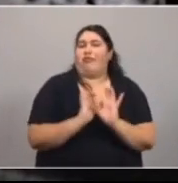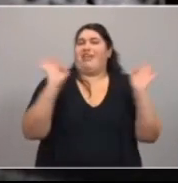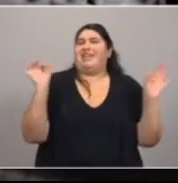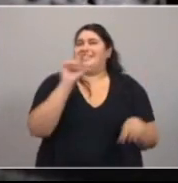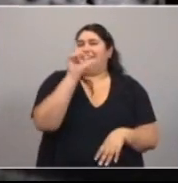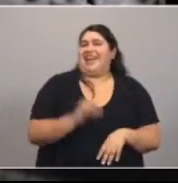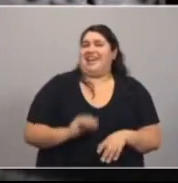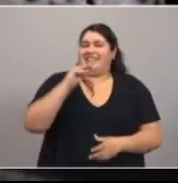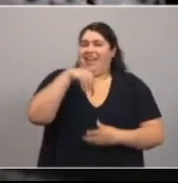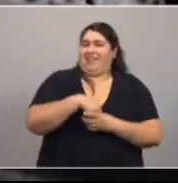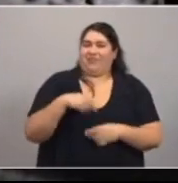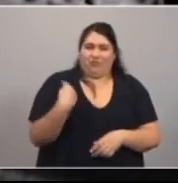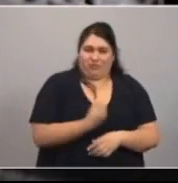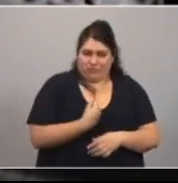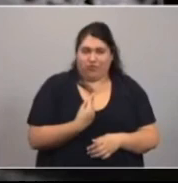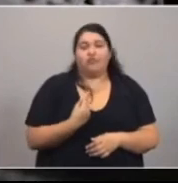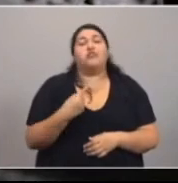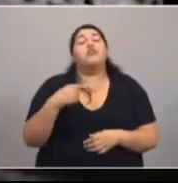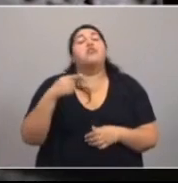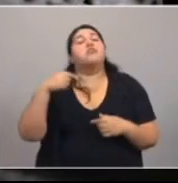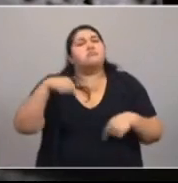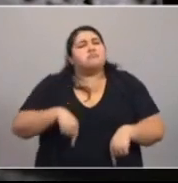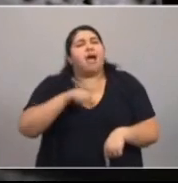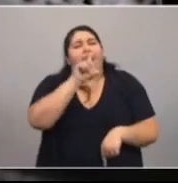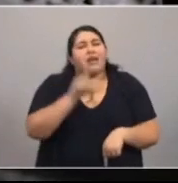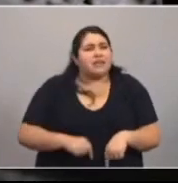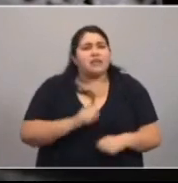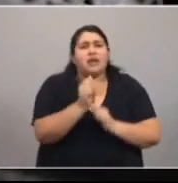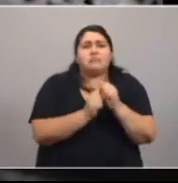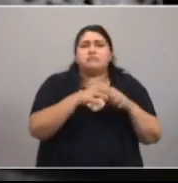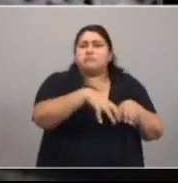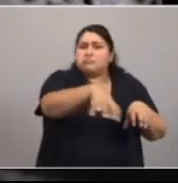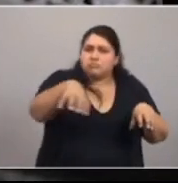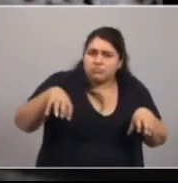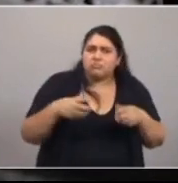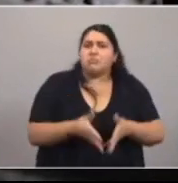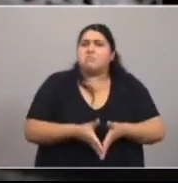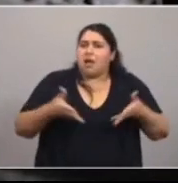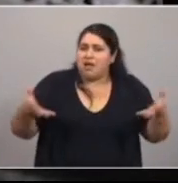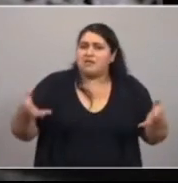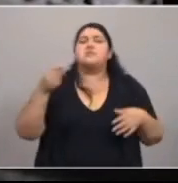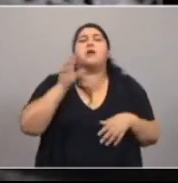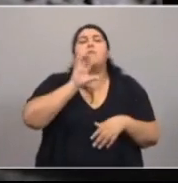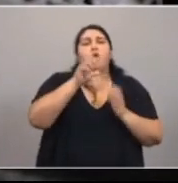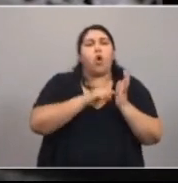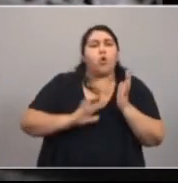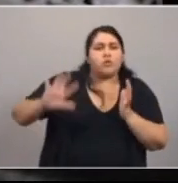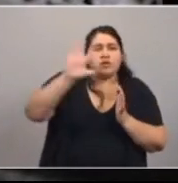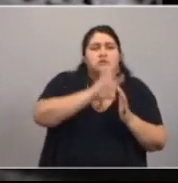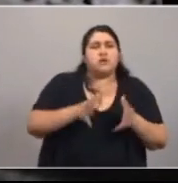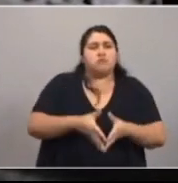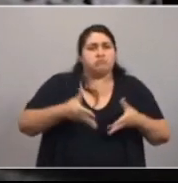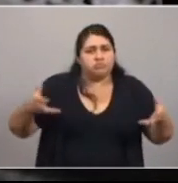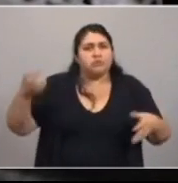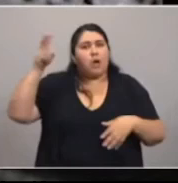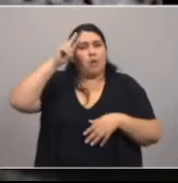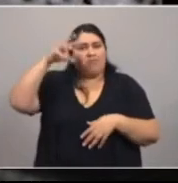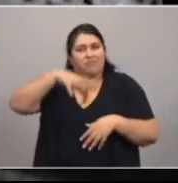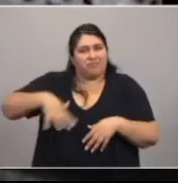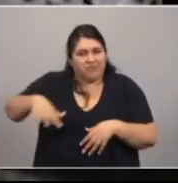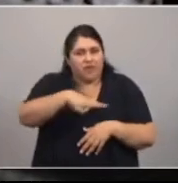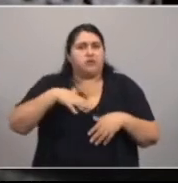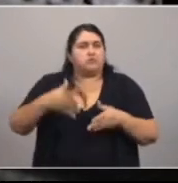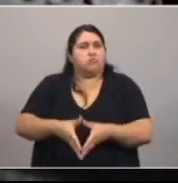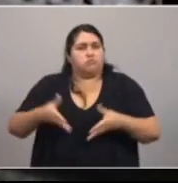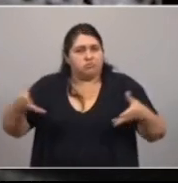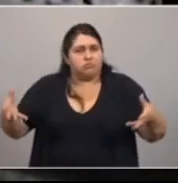Argentina industrializada, que tengamos una provincia y un Florencio Varela industrializado para poder seguir generando fuentes de empleo genuinas, para